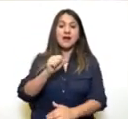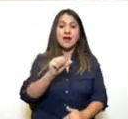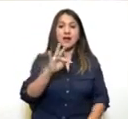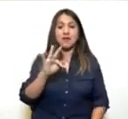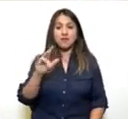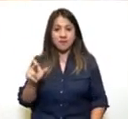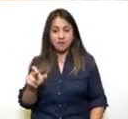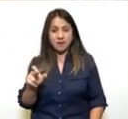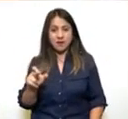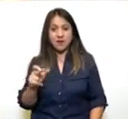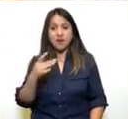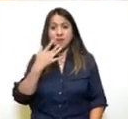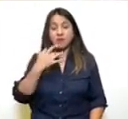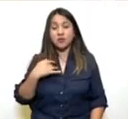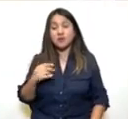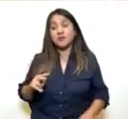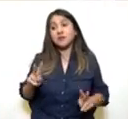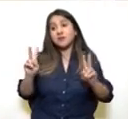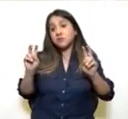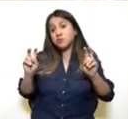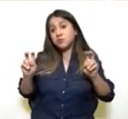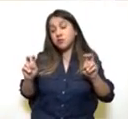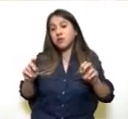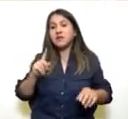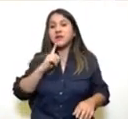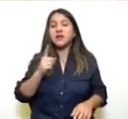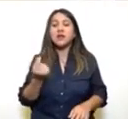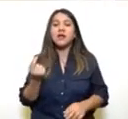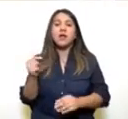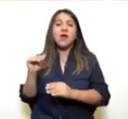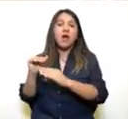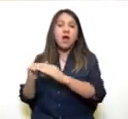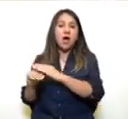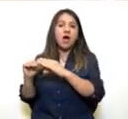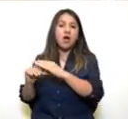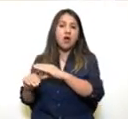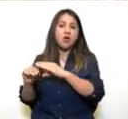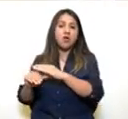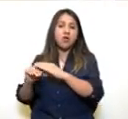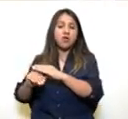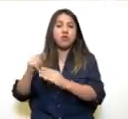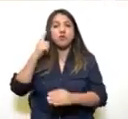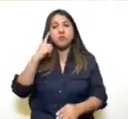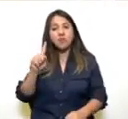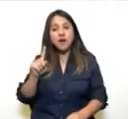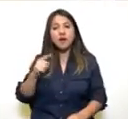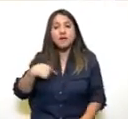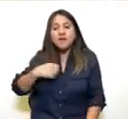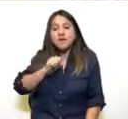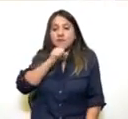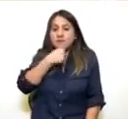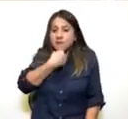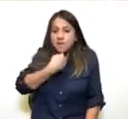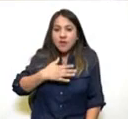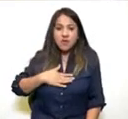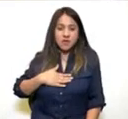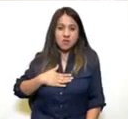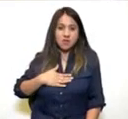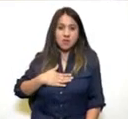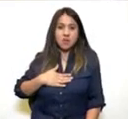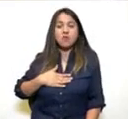afp porque se supone que son los ahorros para la vejez para tener una mejor